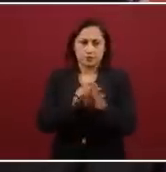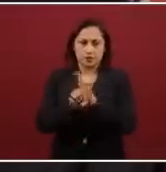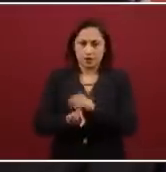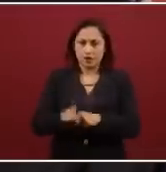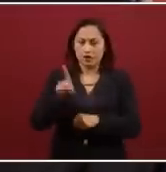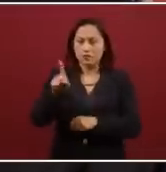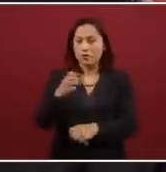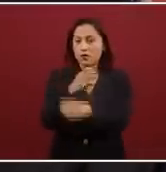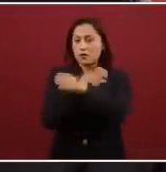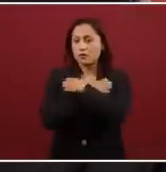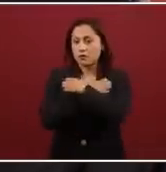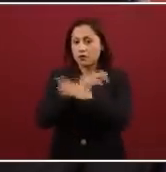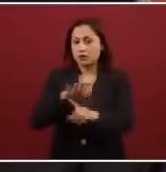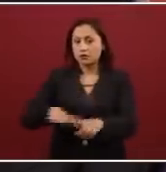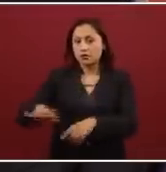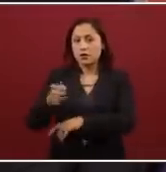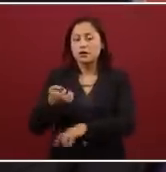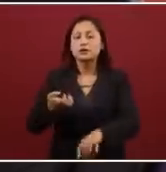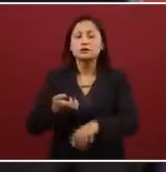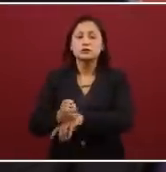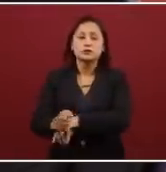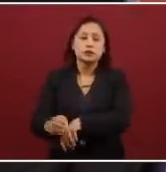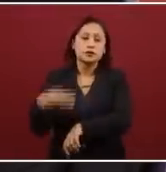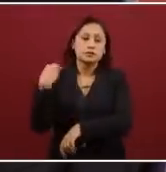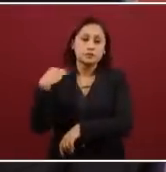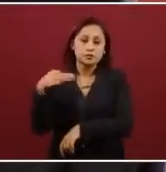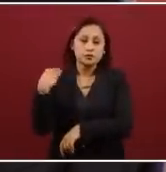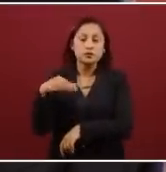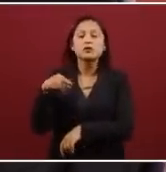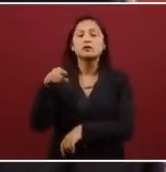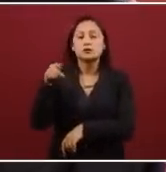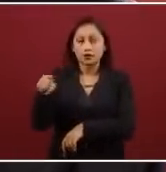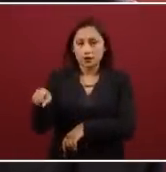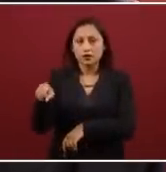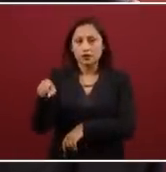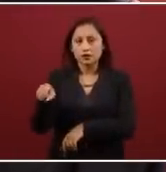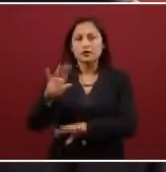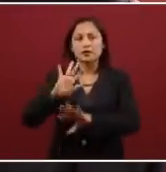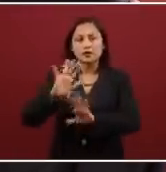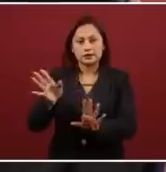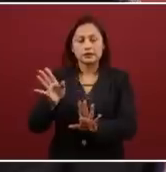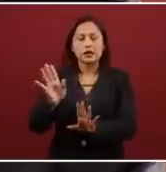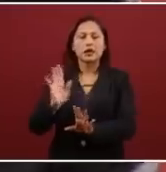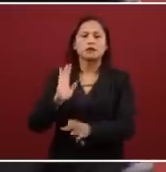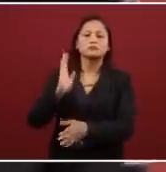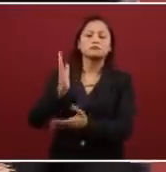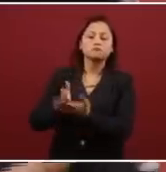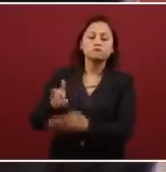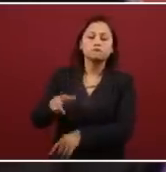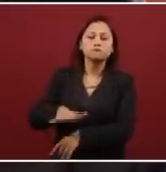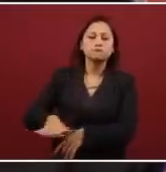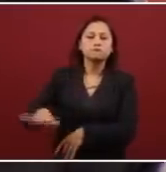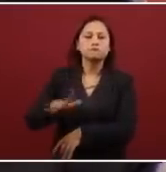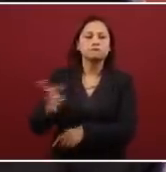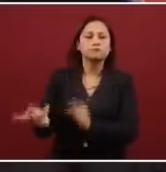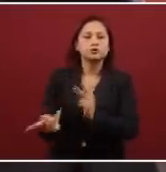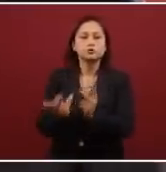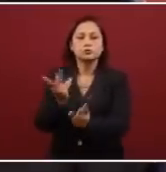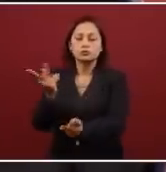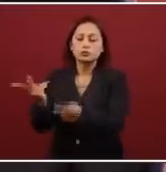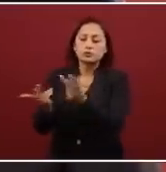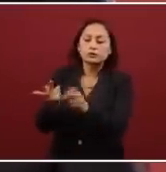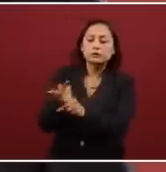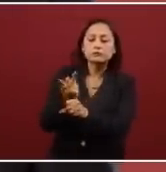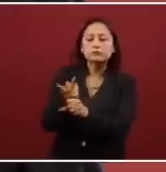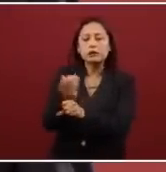Michoacán. Ya incluso estamos haciendo los censos para saber la situación de